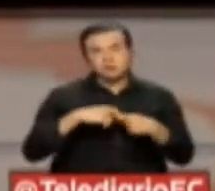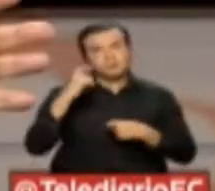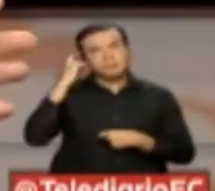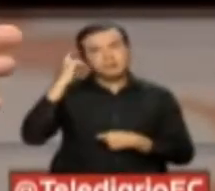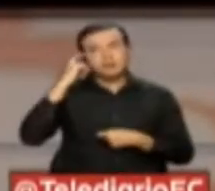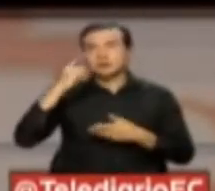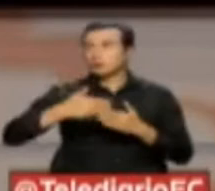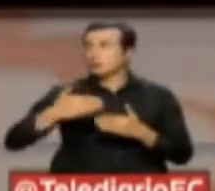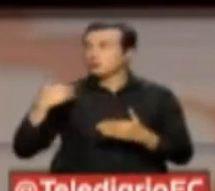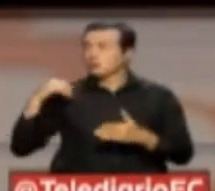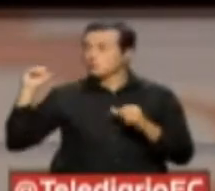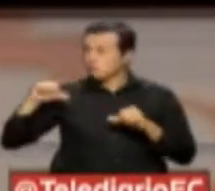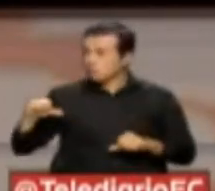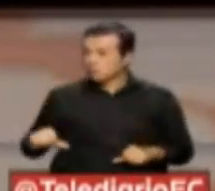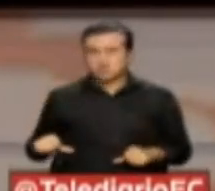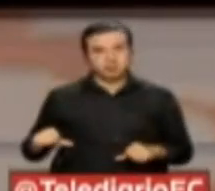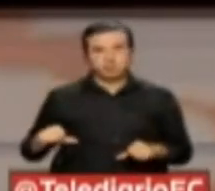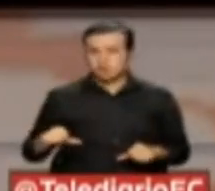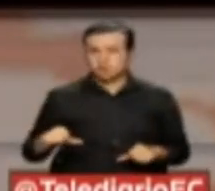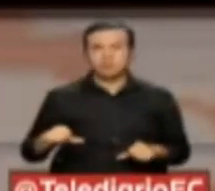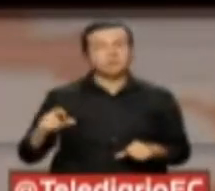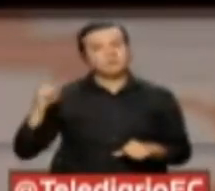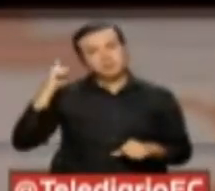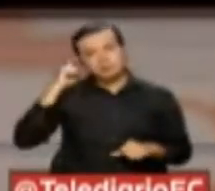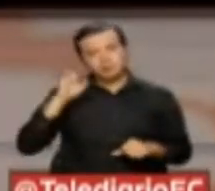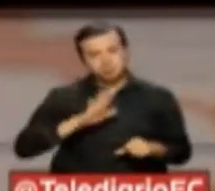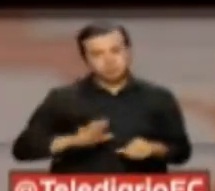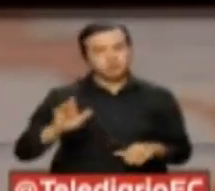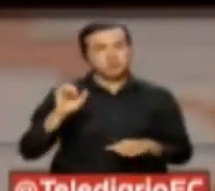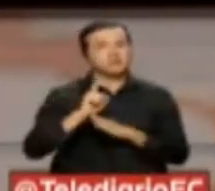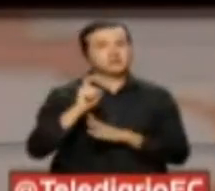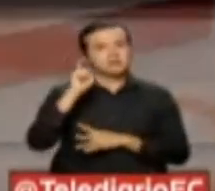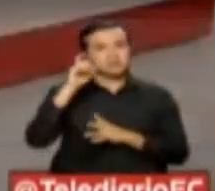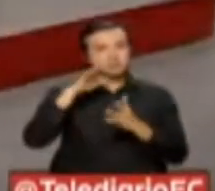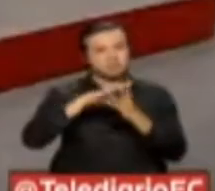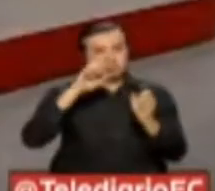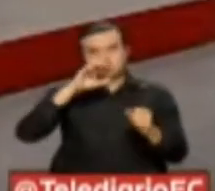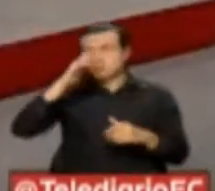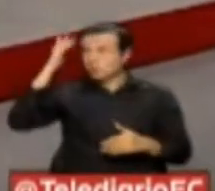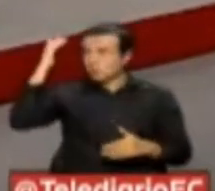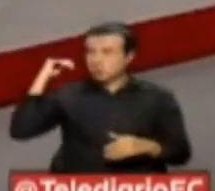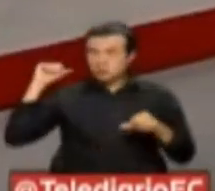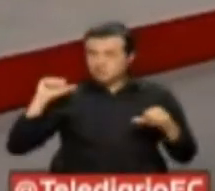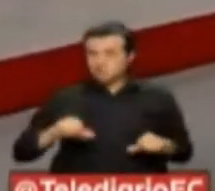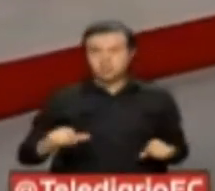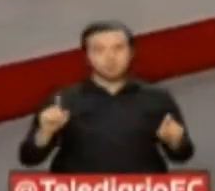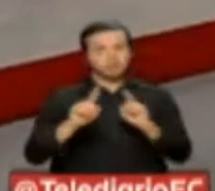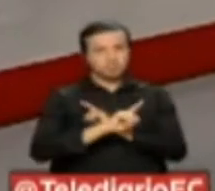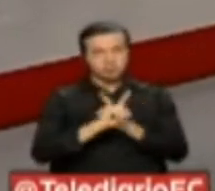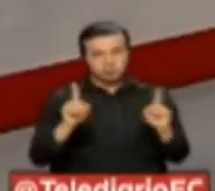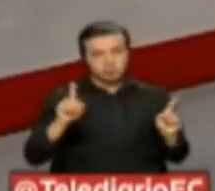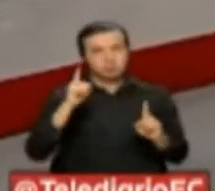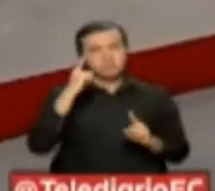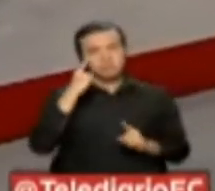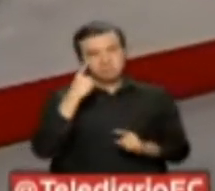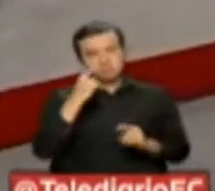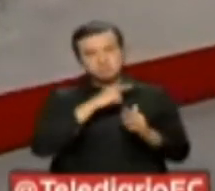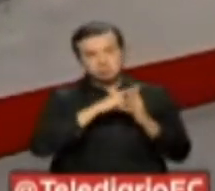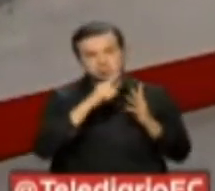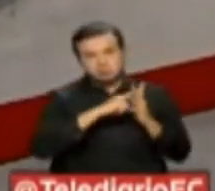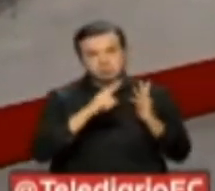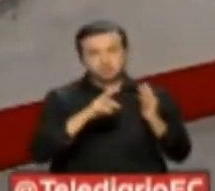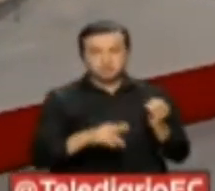que todo lo anterior era malo y no es así tenemos que los ecuatorianos de entender que no todo lo pasado es malo hay que recoger